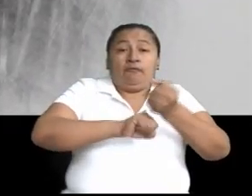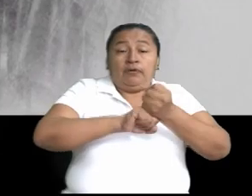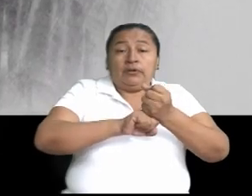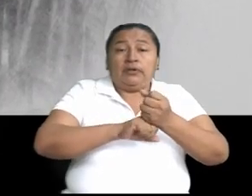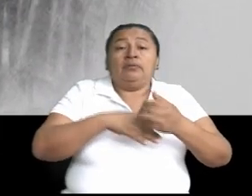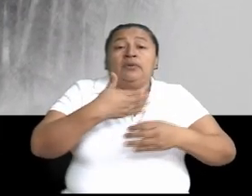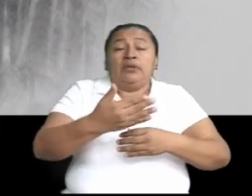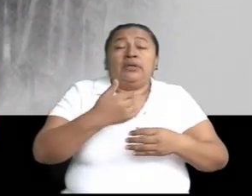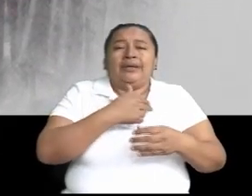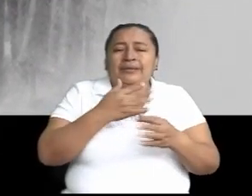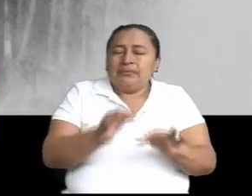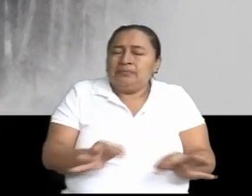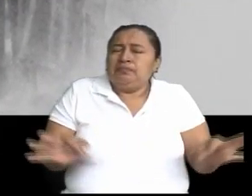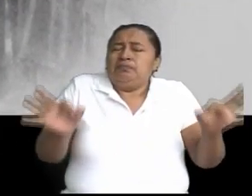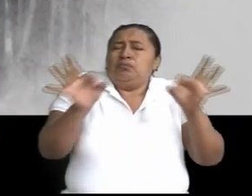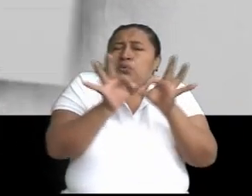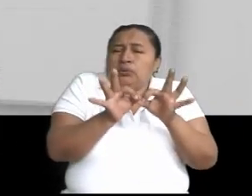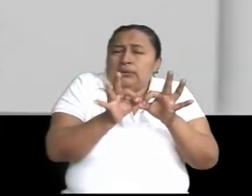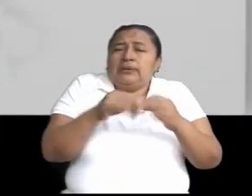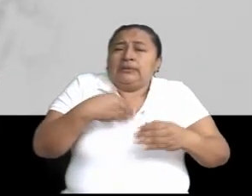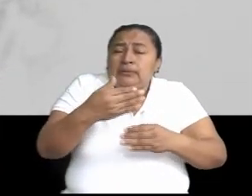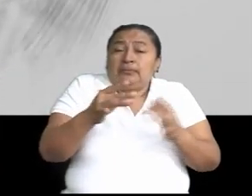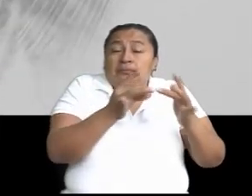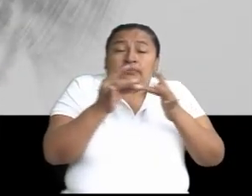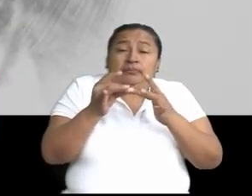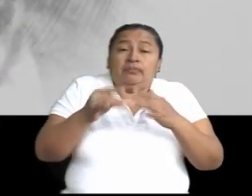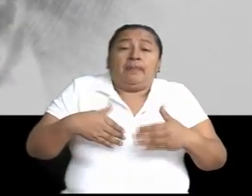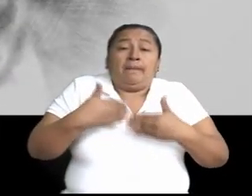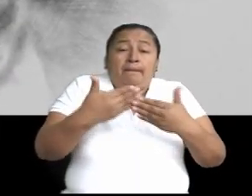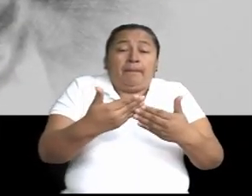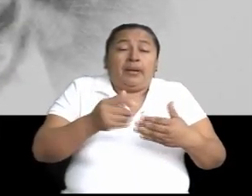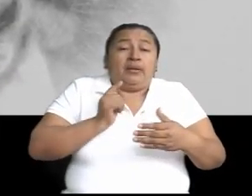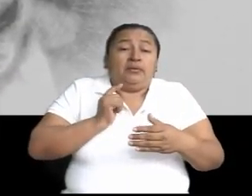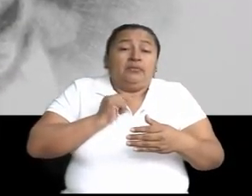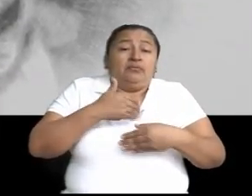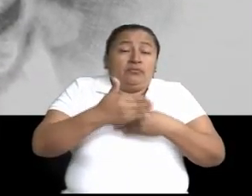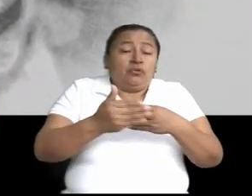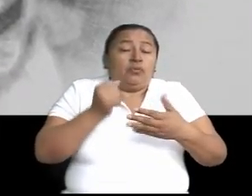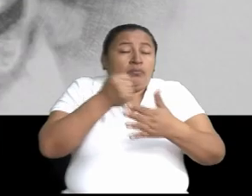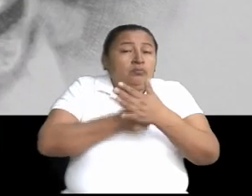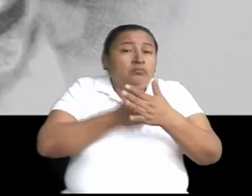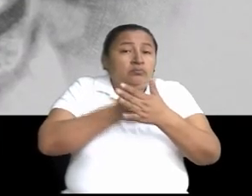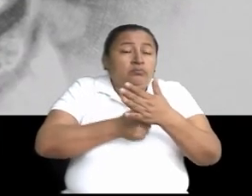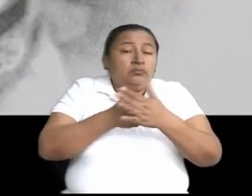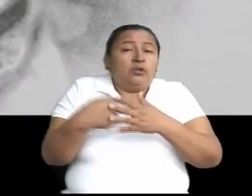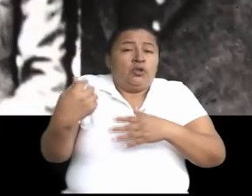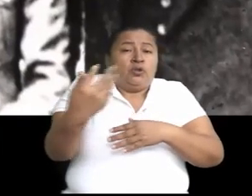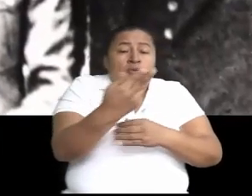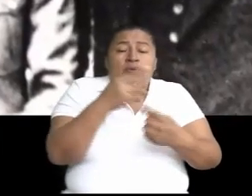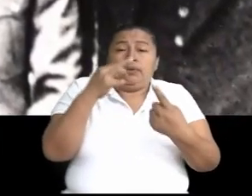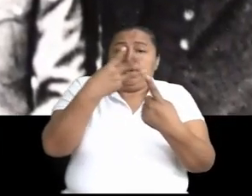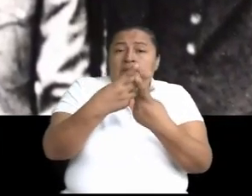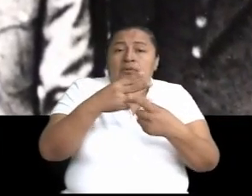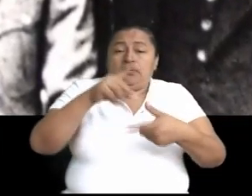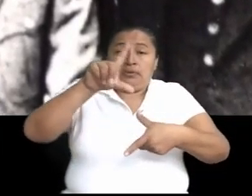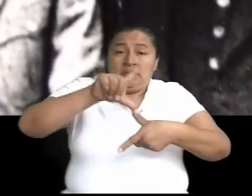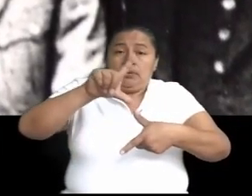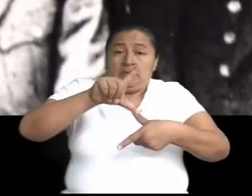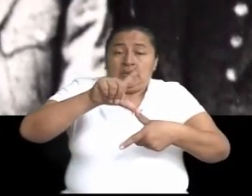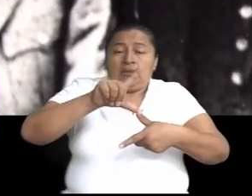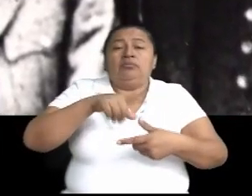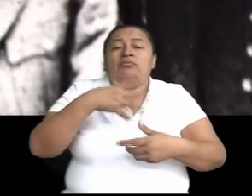ha sido fundamental precisamente para esos esfuerzos en toda la región latinoamericana